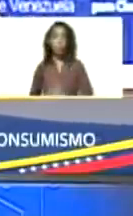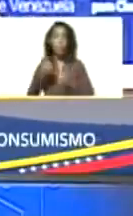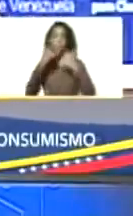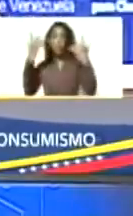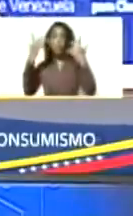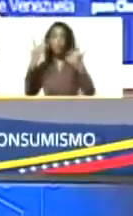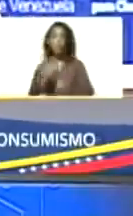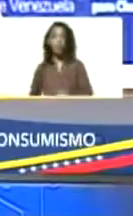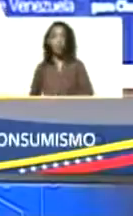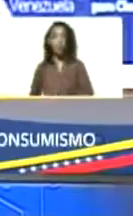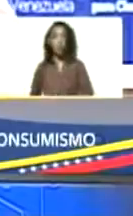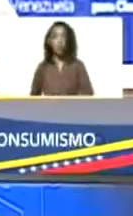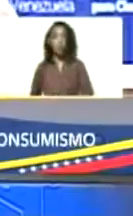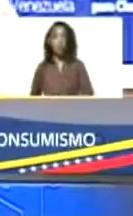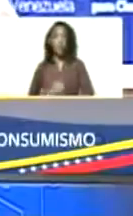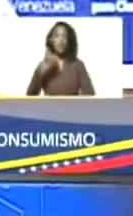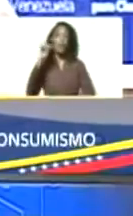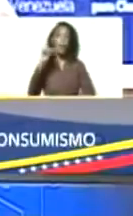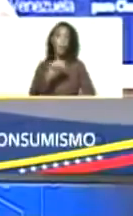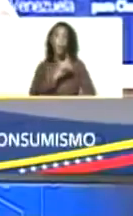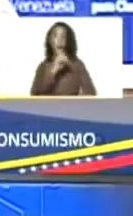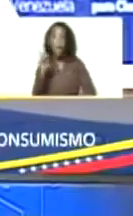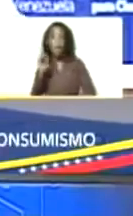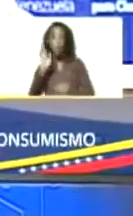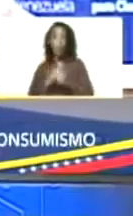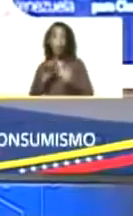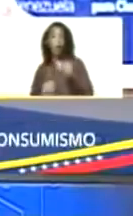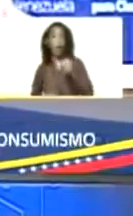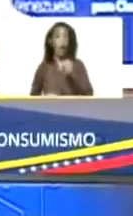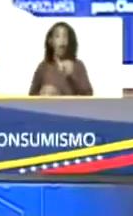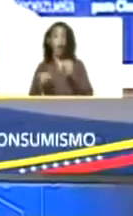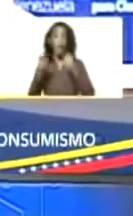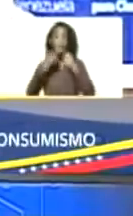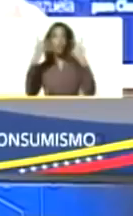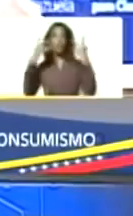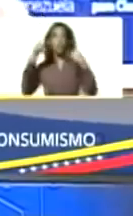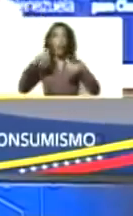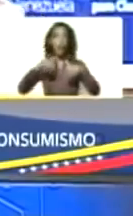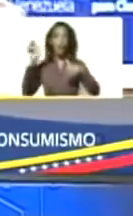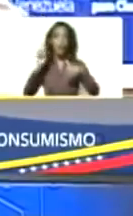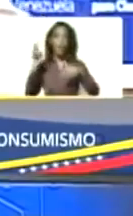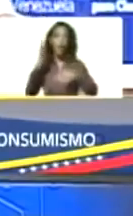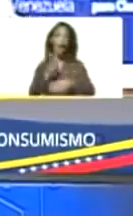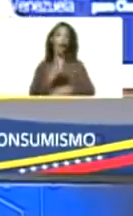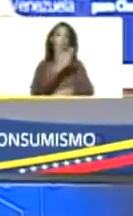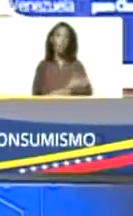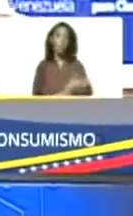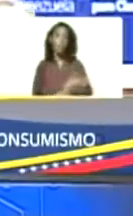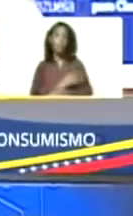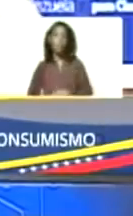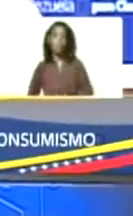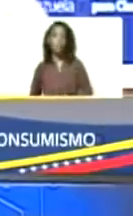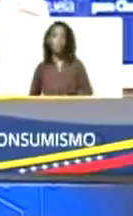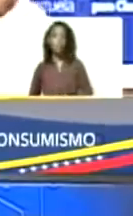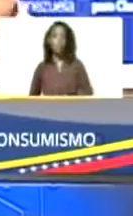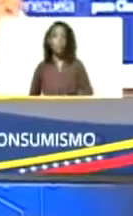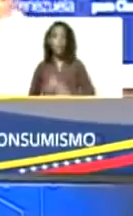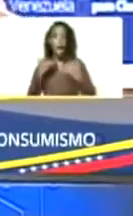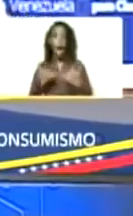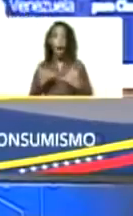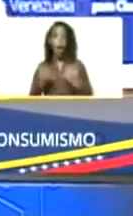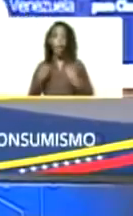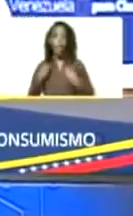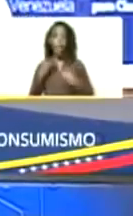Famosísimos. Y también aquellos cantantes que eran famosos en Venezuela antes y que ahora viven en